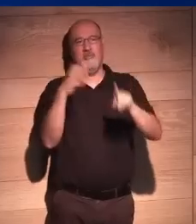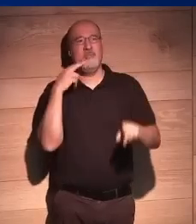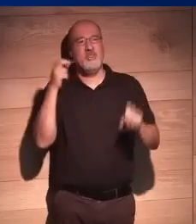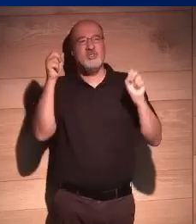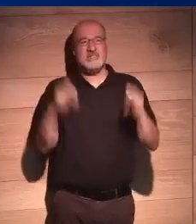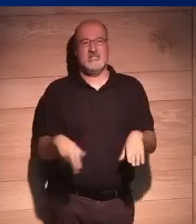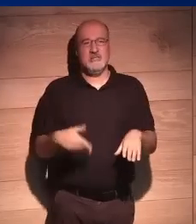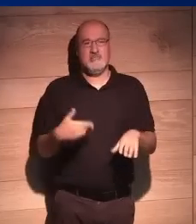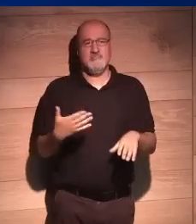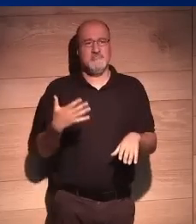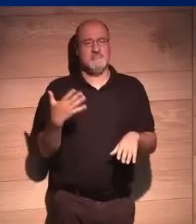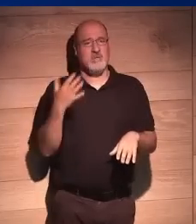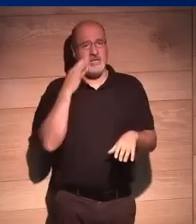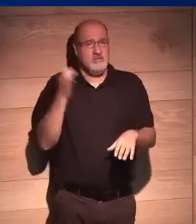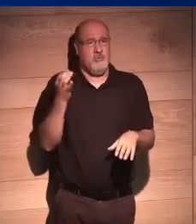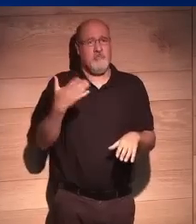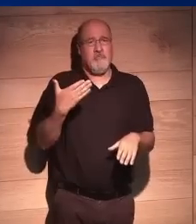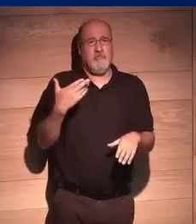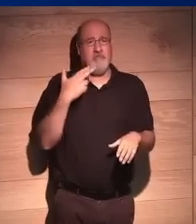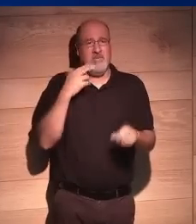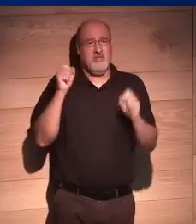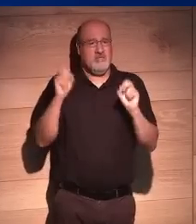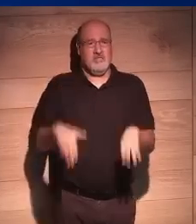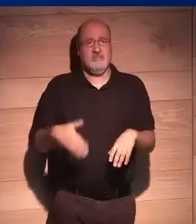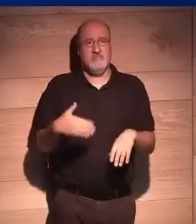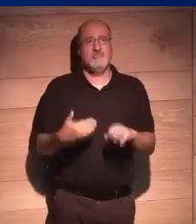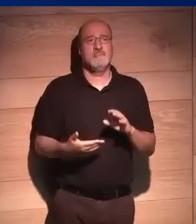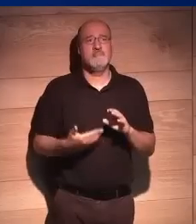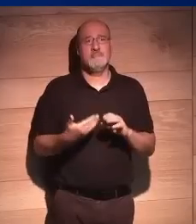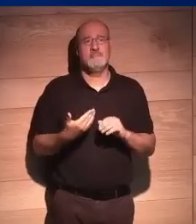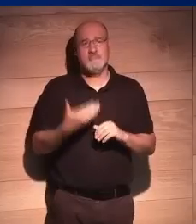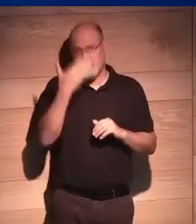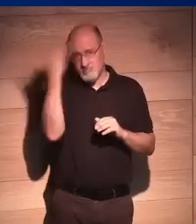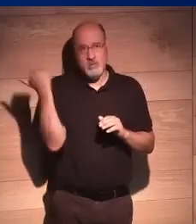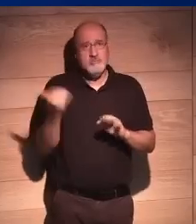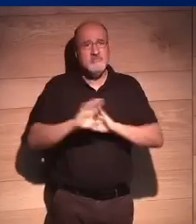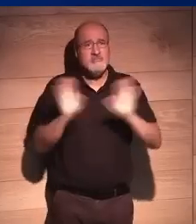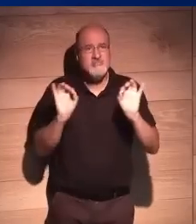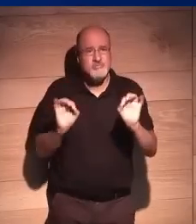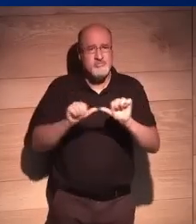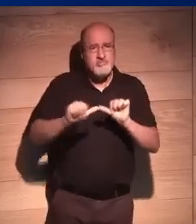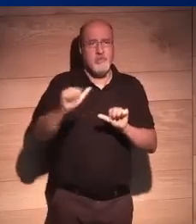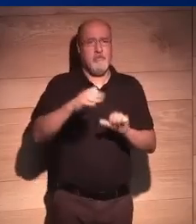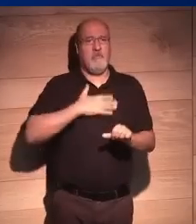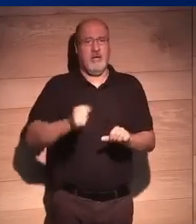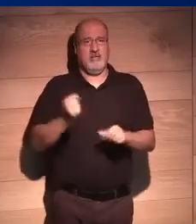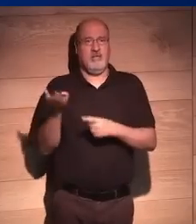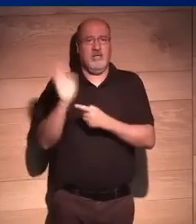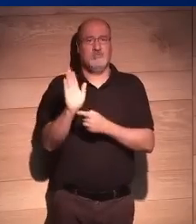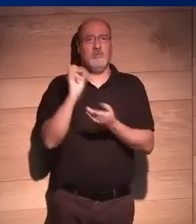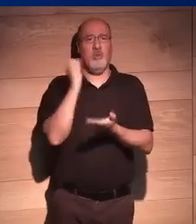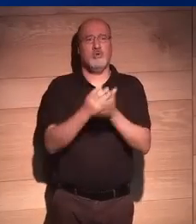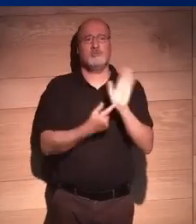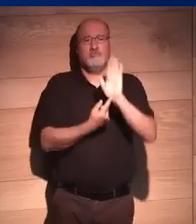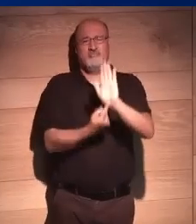miedo, sin ese miedo a que solo lo que da audiencia y récord, ¿vale? Y decir, no, pues nosotros, esta es nuestra apuesta y